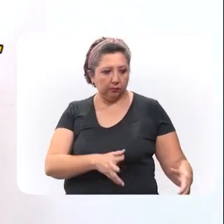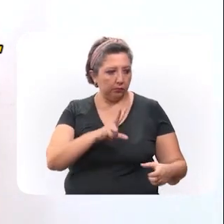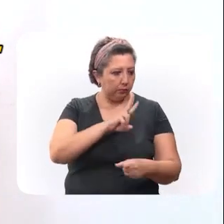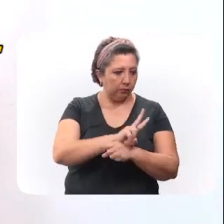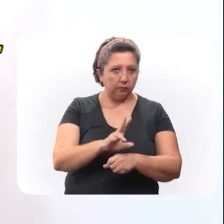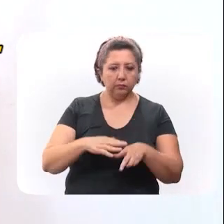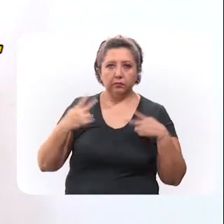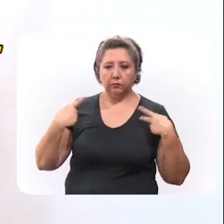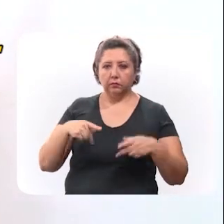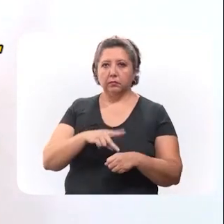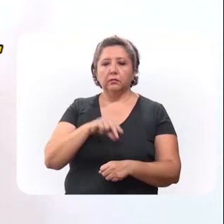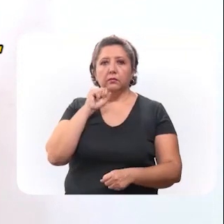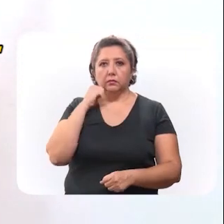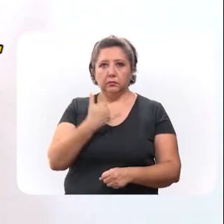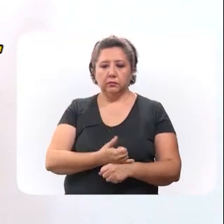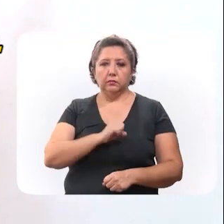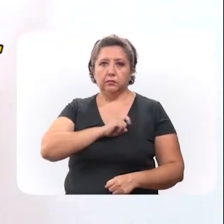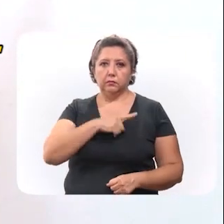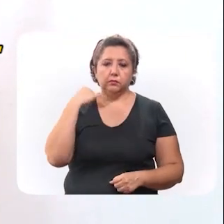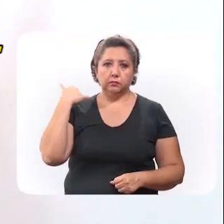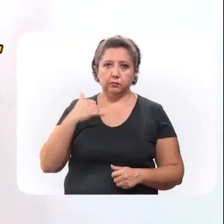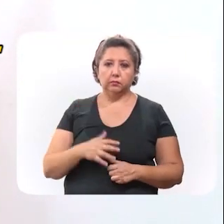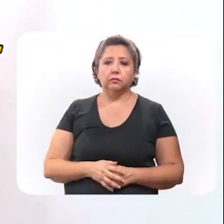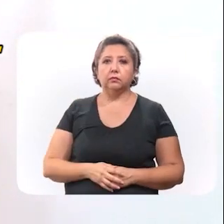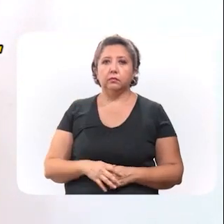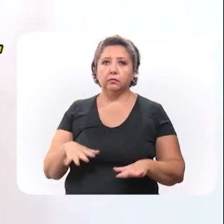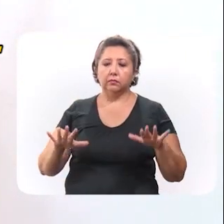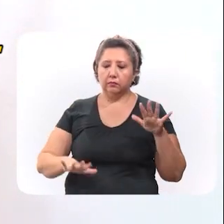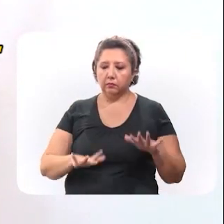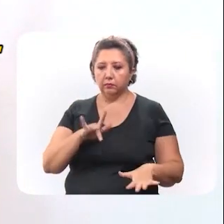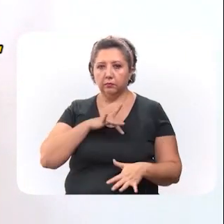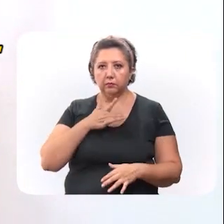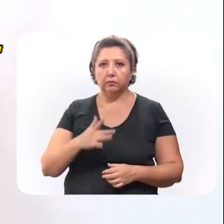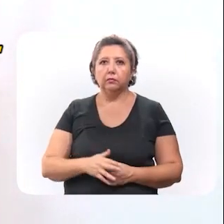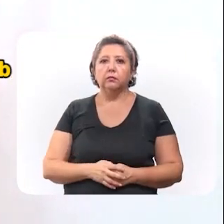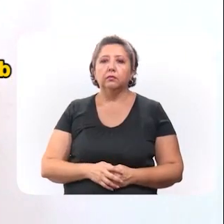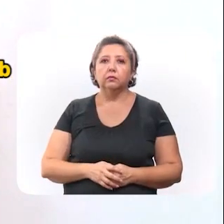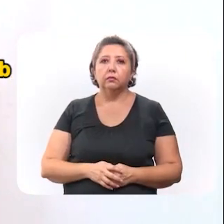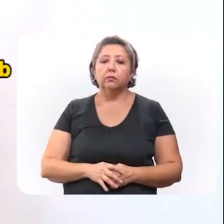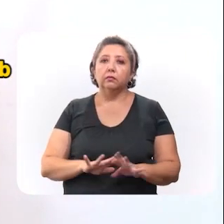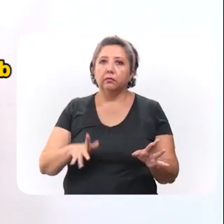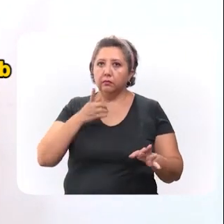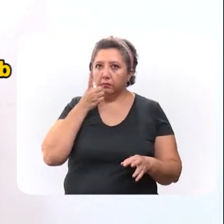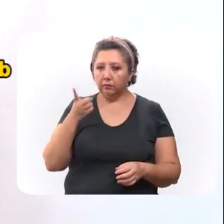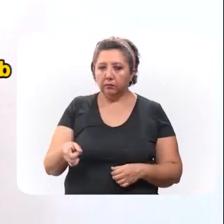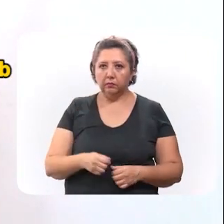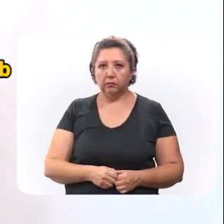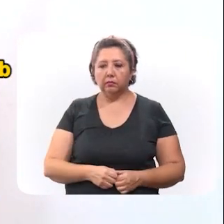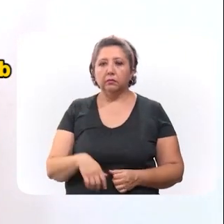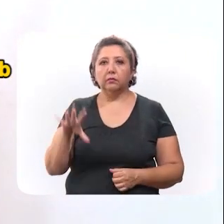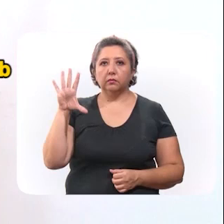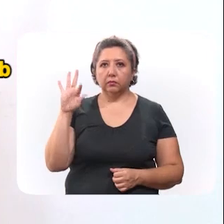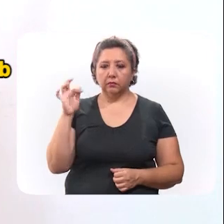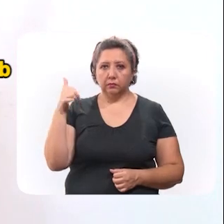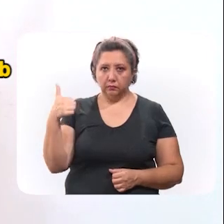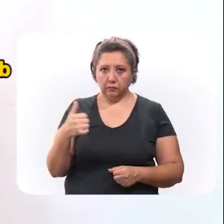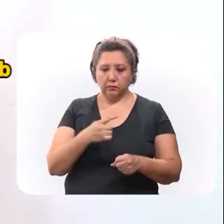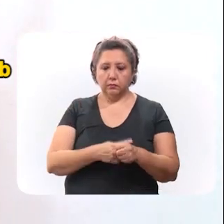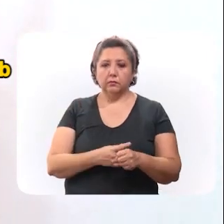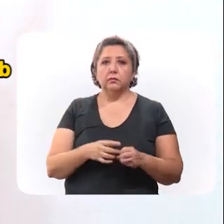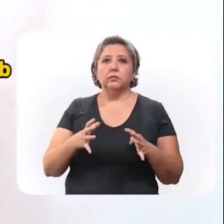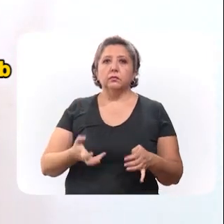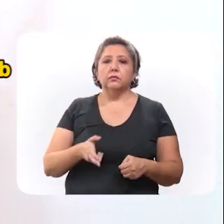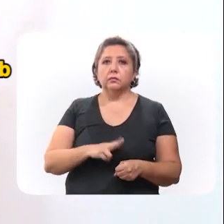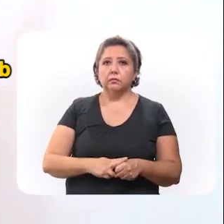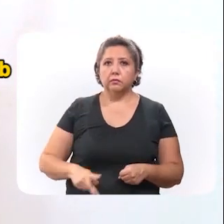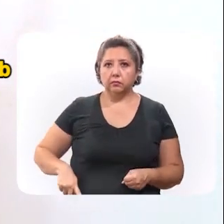aislados, monitoreados por personal médico de los servicios de salud de Yucatán. Presentan síntomas leves. Como ya se mencionó, 46 de los casos